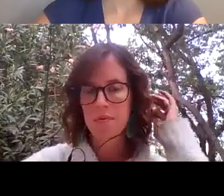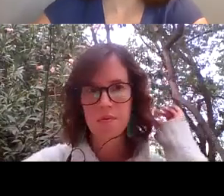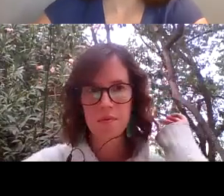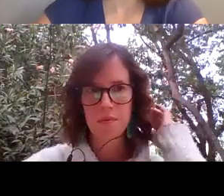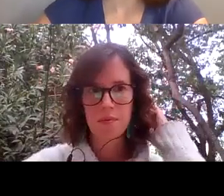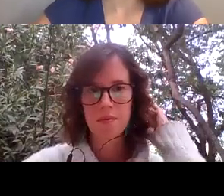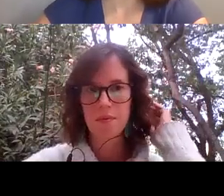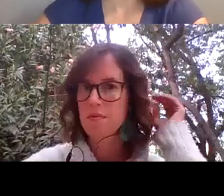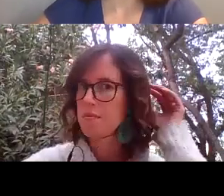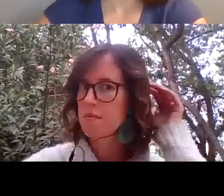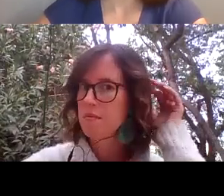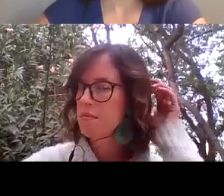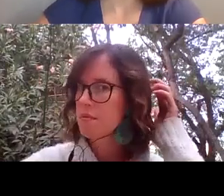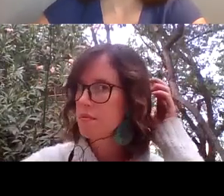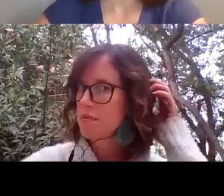Gracias.